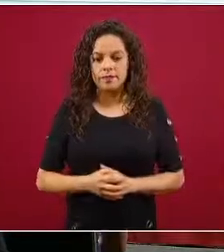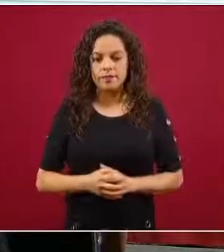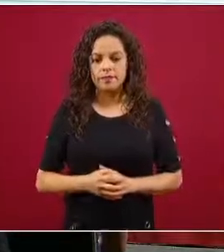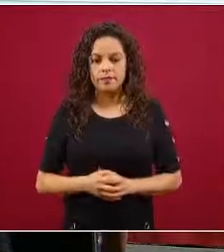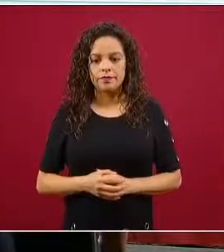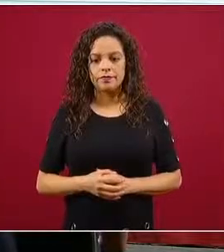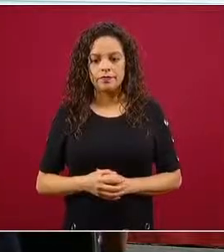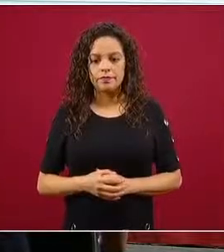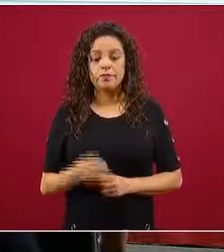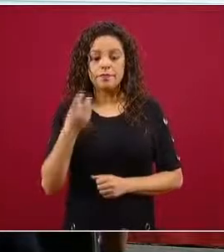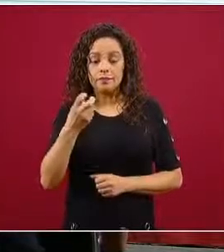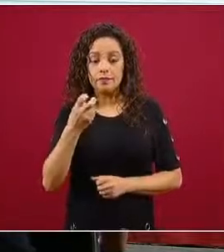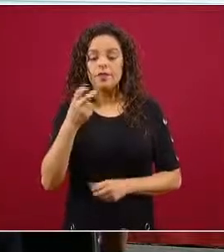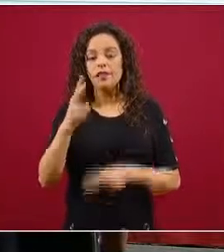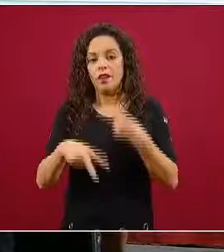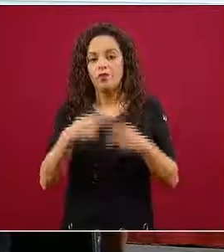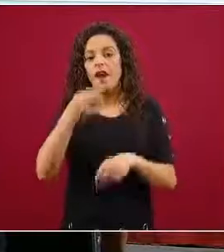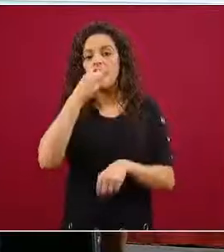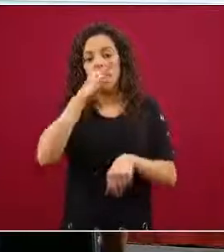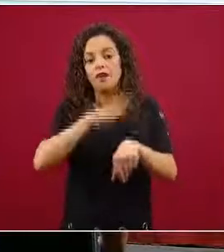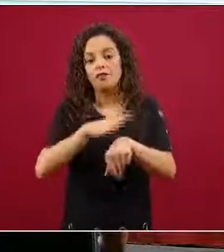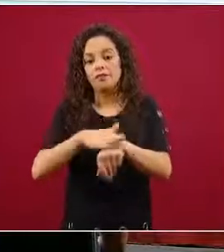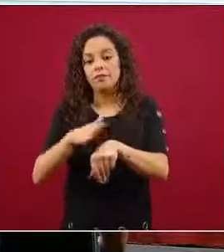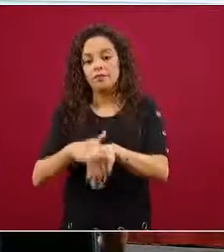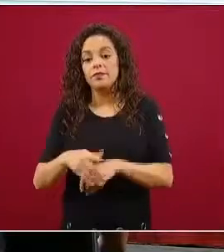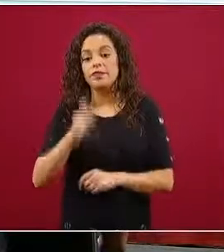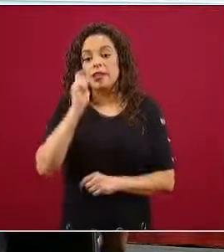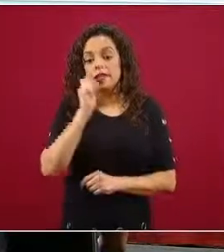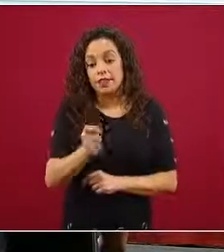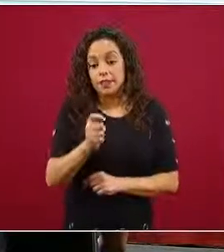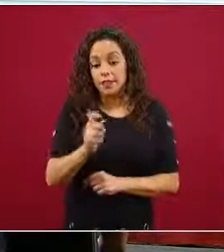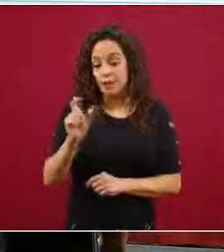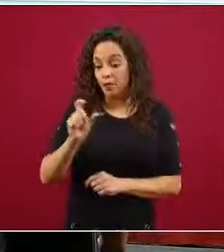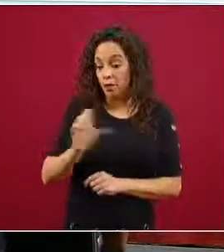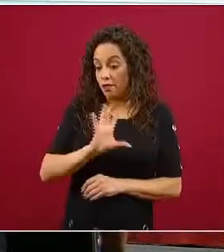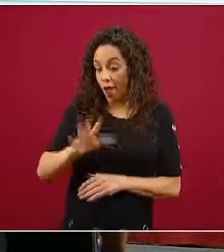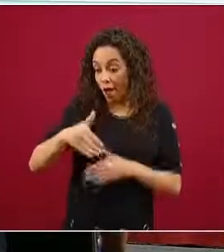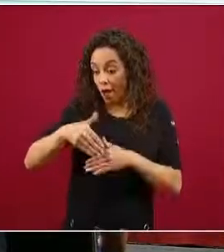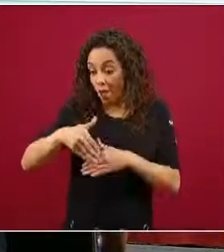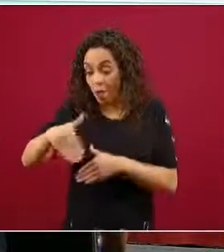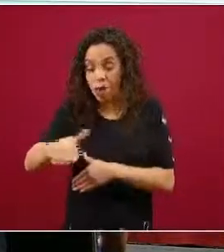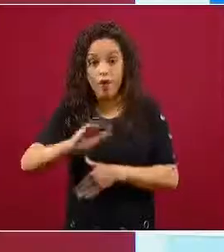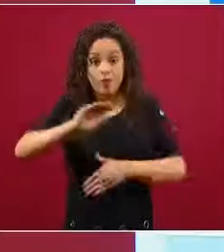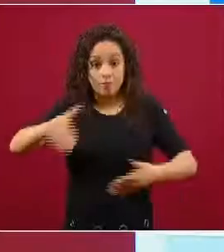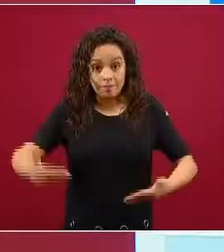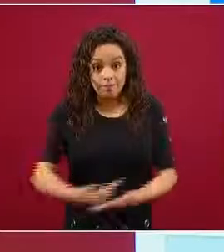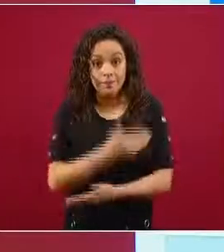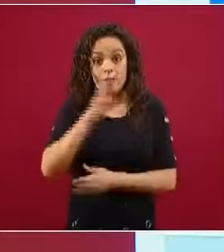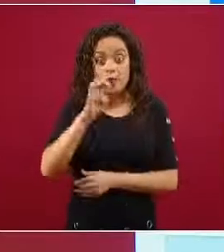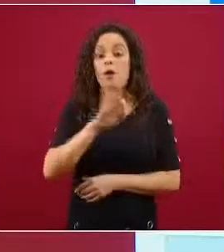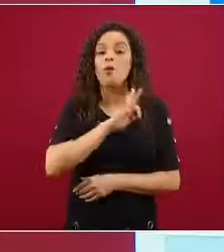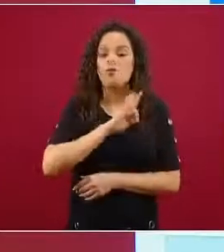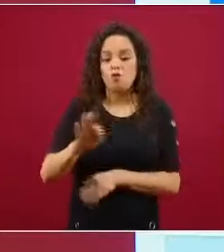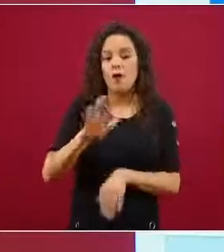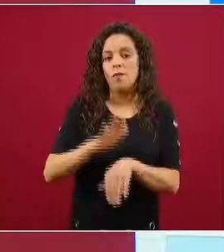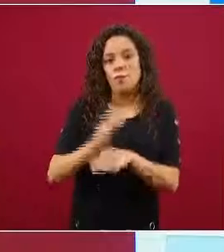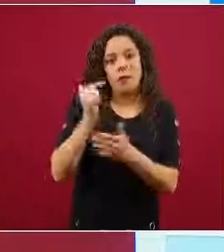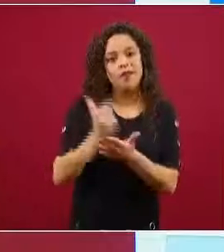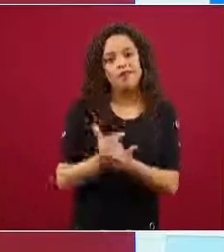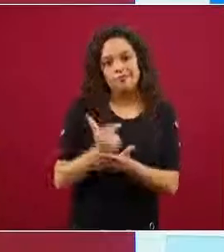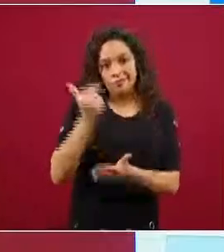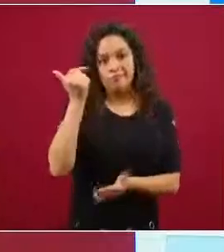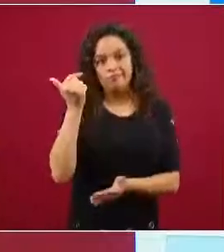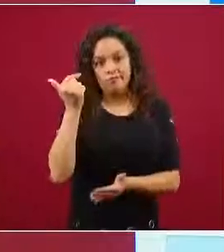indicando que hacia el final del hacia el final del embarazo se pueden agudizar y son